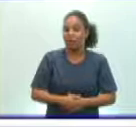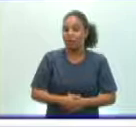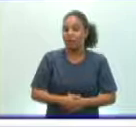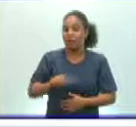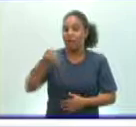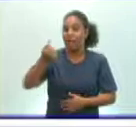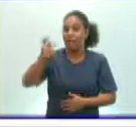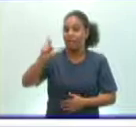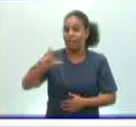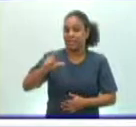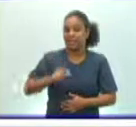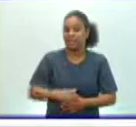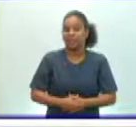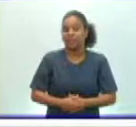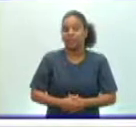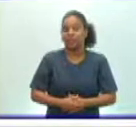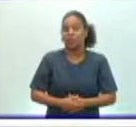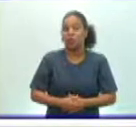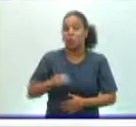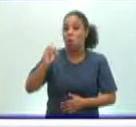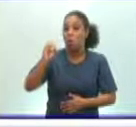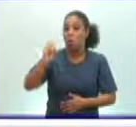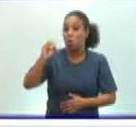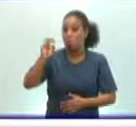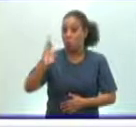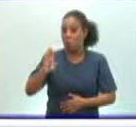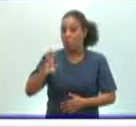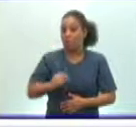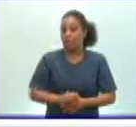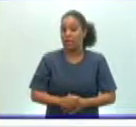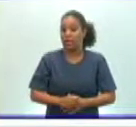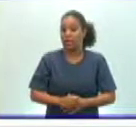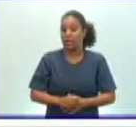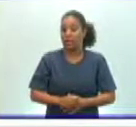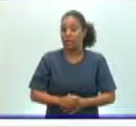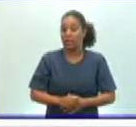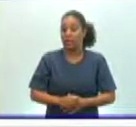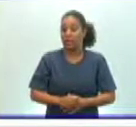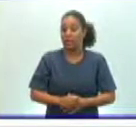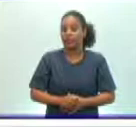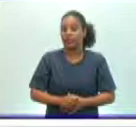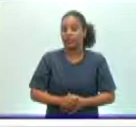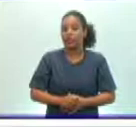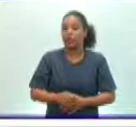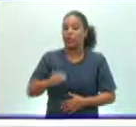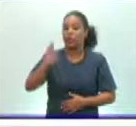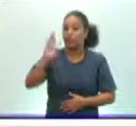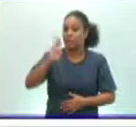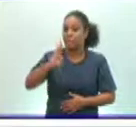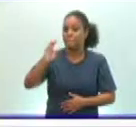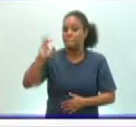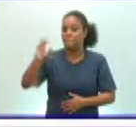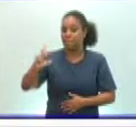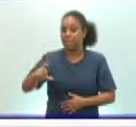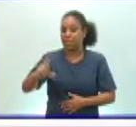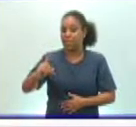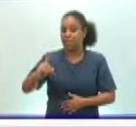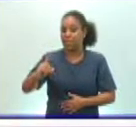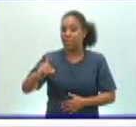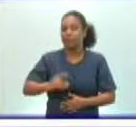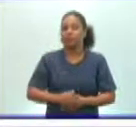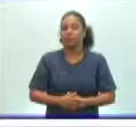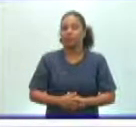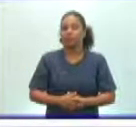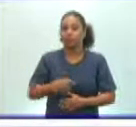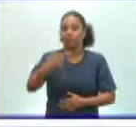segmento AC y en la otra semirrecta su correspondiente el segmento OB con el segmento BD.